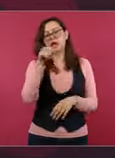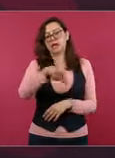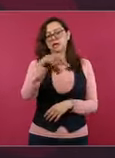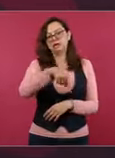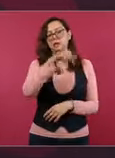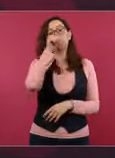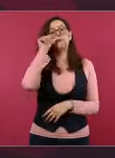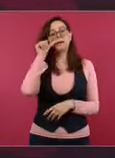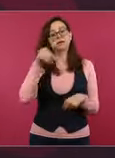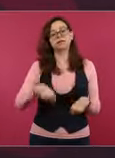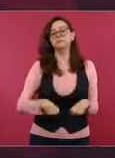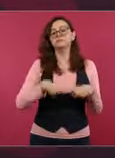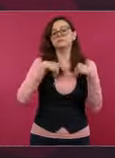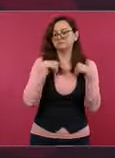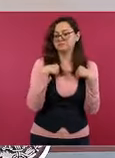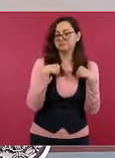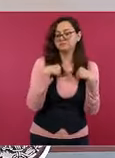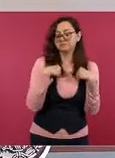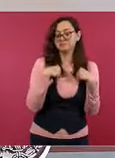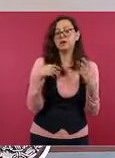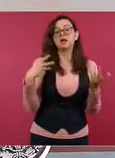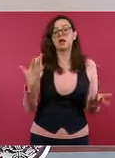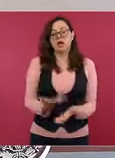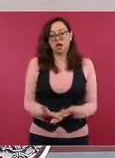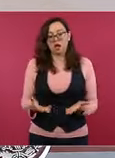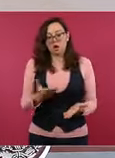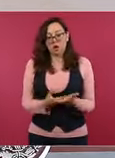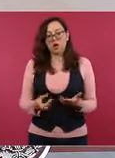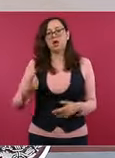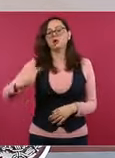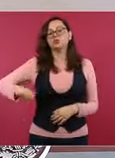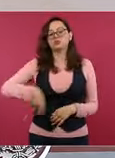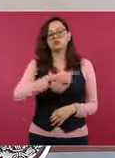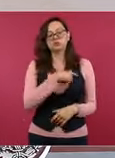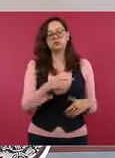y se está arreglando.